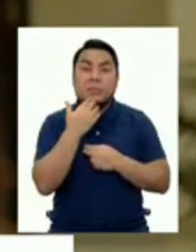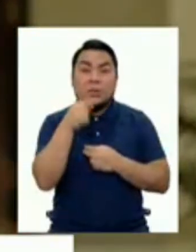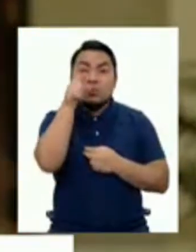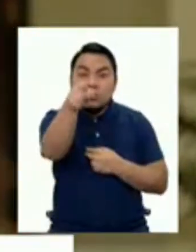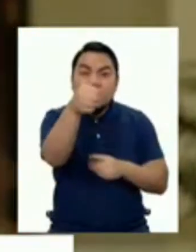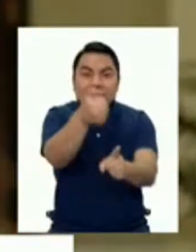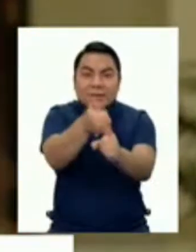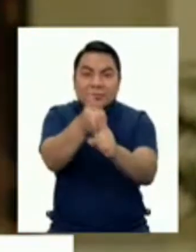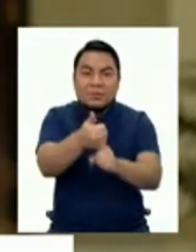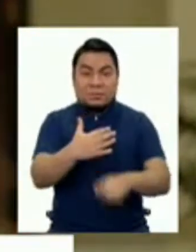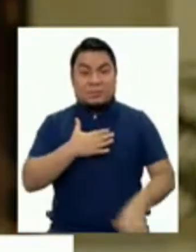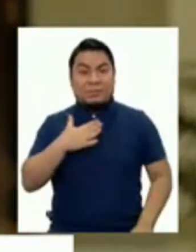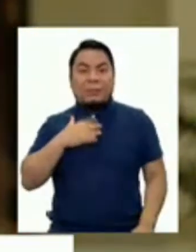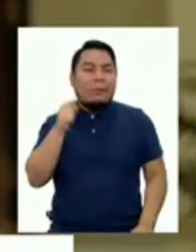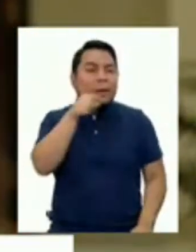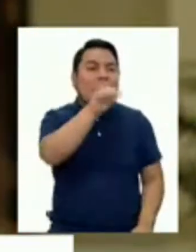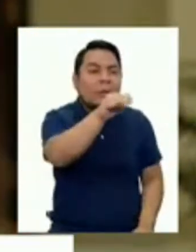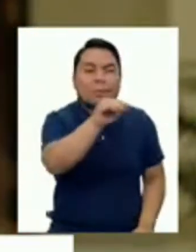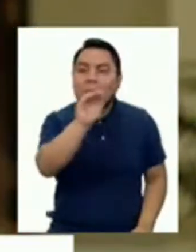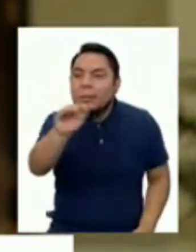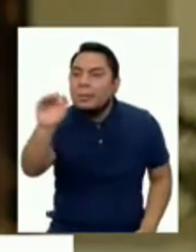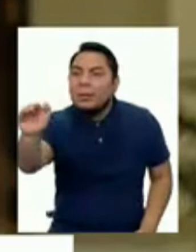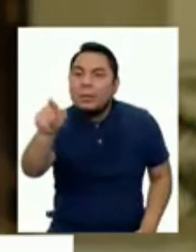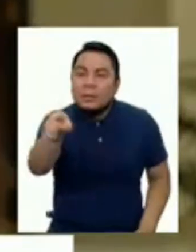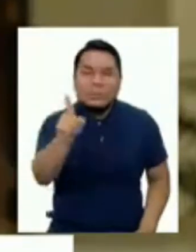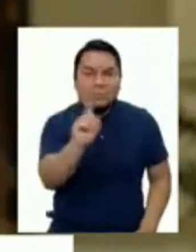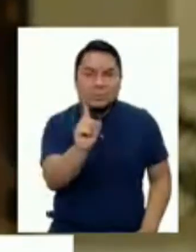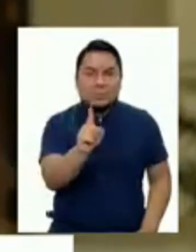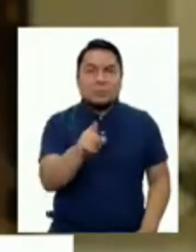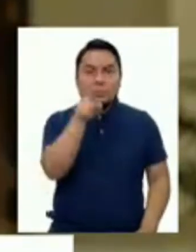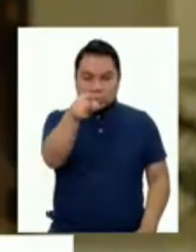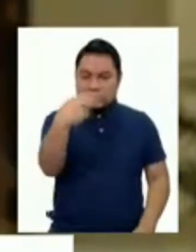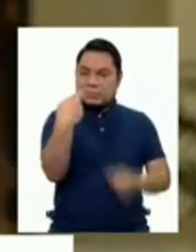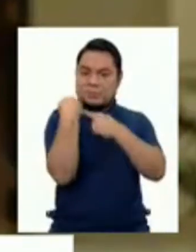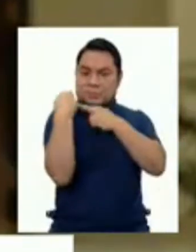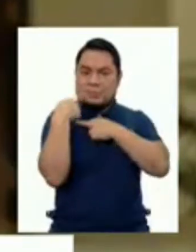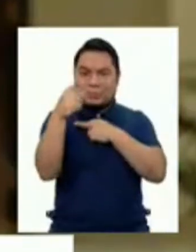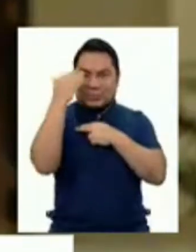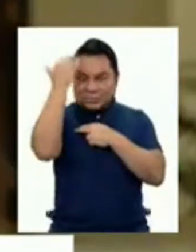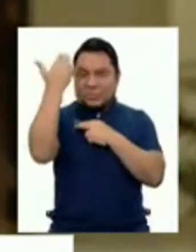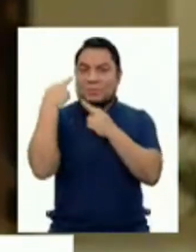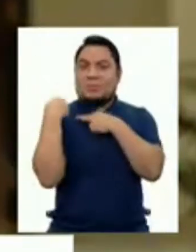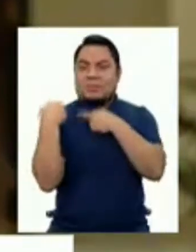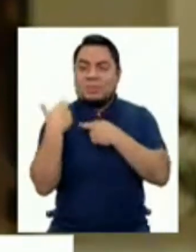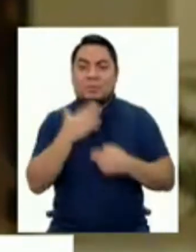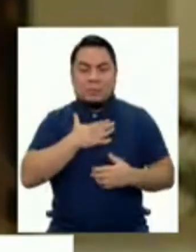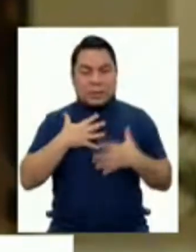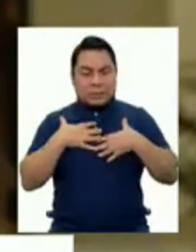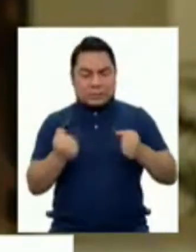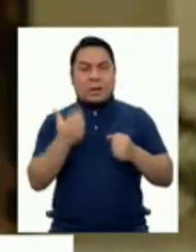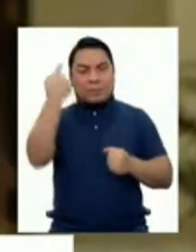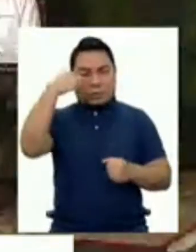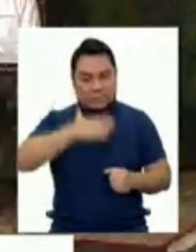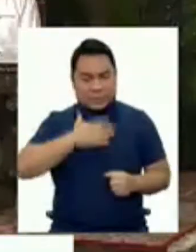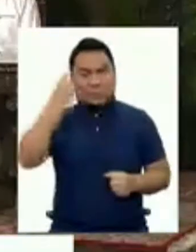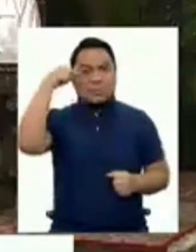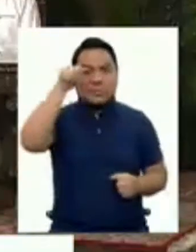Uno lo hace por uno, porque primero mi salud. por ti, por mí y por el